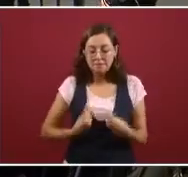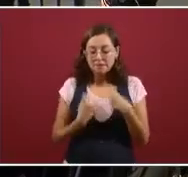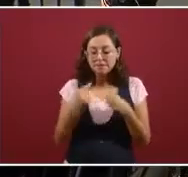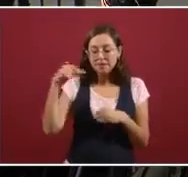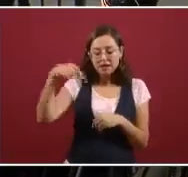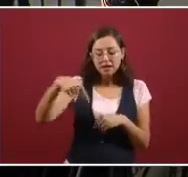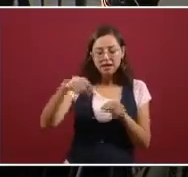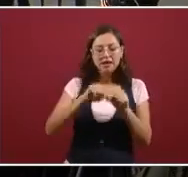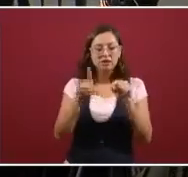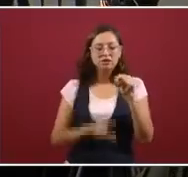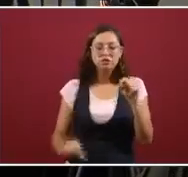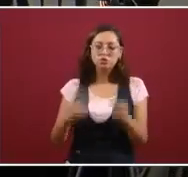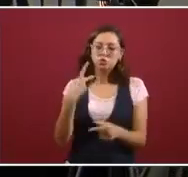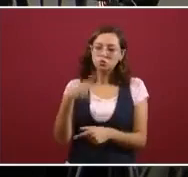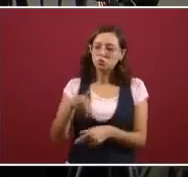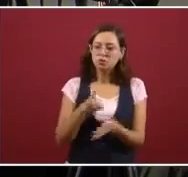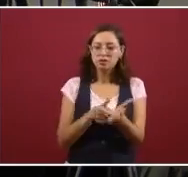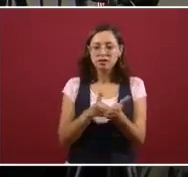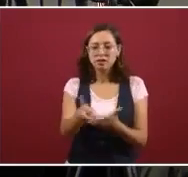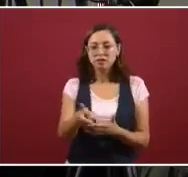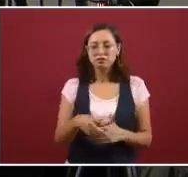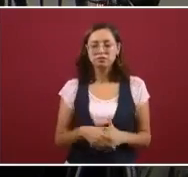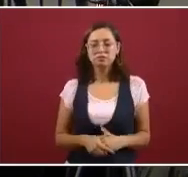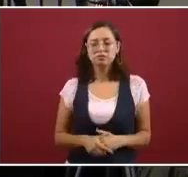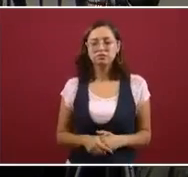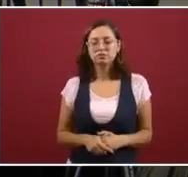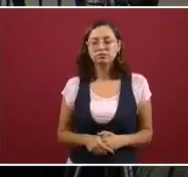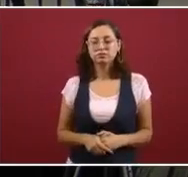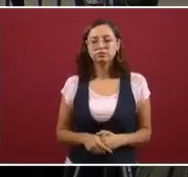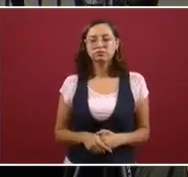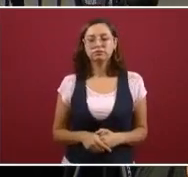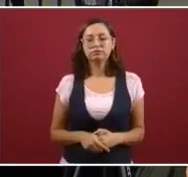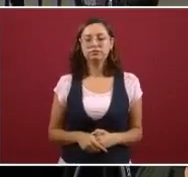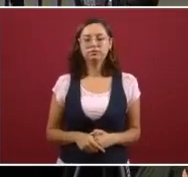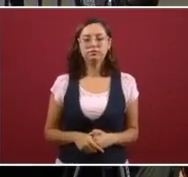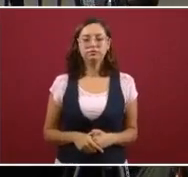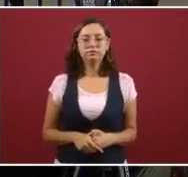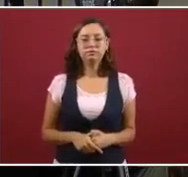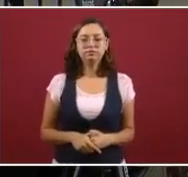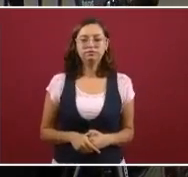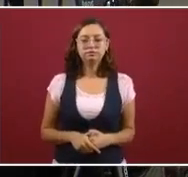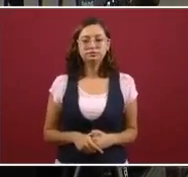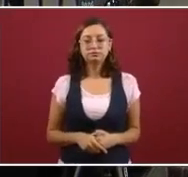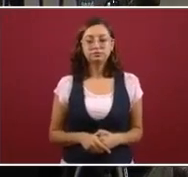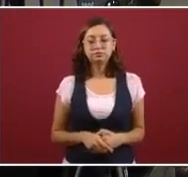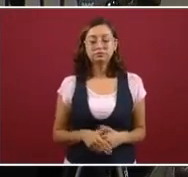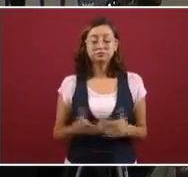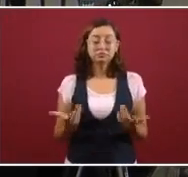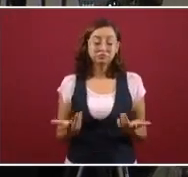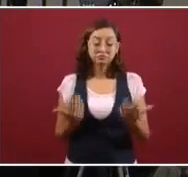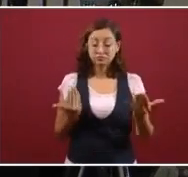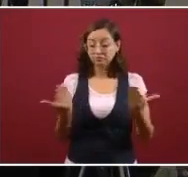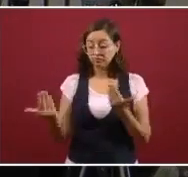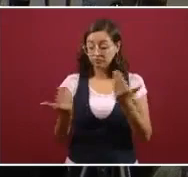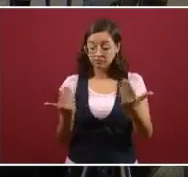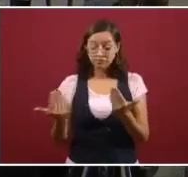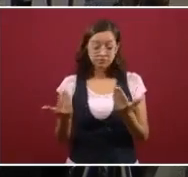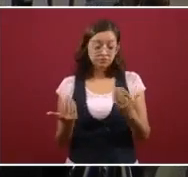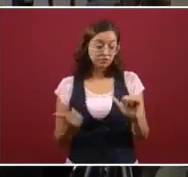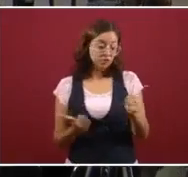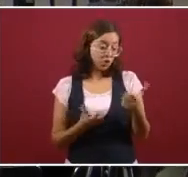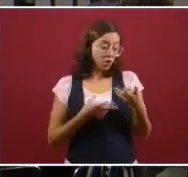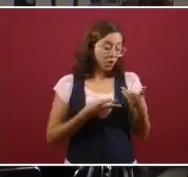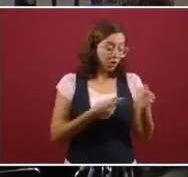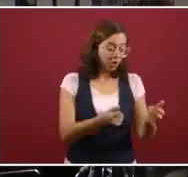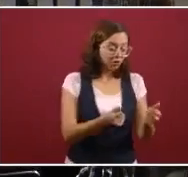tengan ese derecho. Si se compara con otros gastos, bueno,